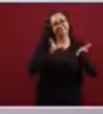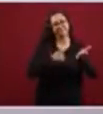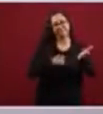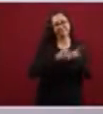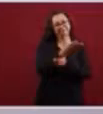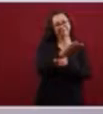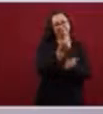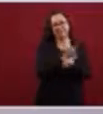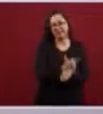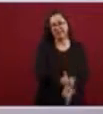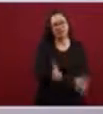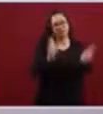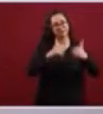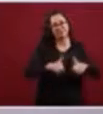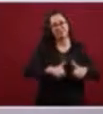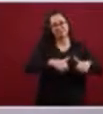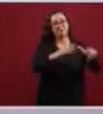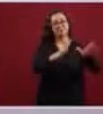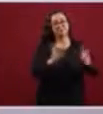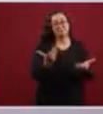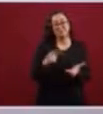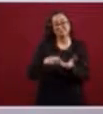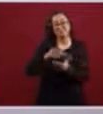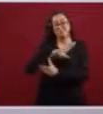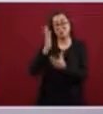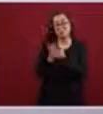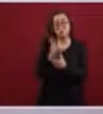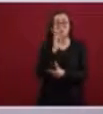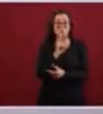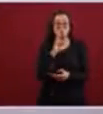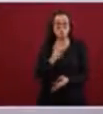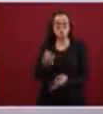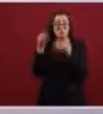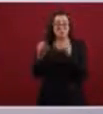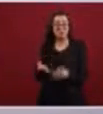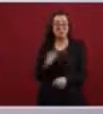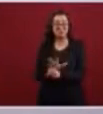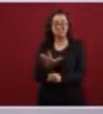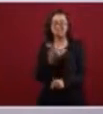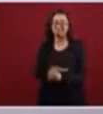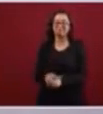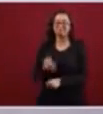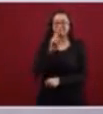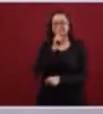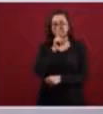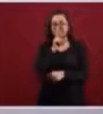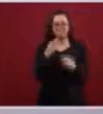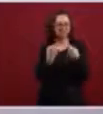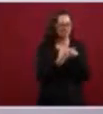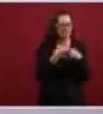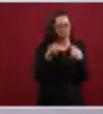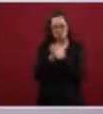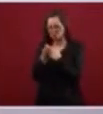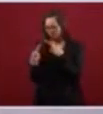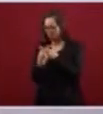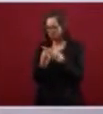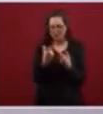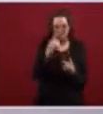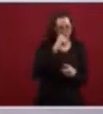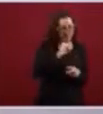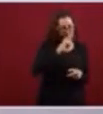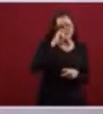está mal integrada, no son pruebas suficientes, hay contradicciones